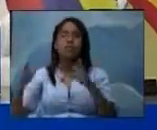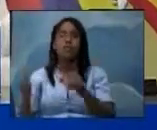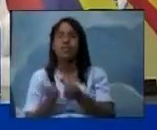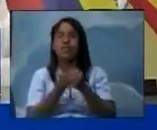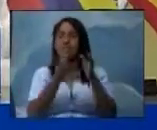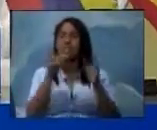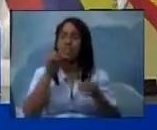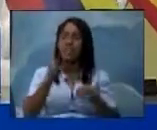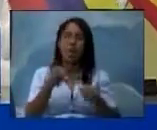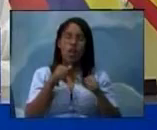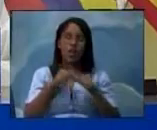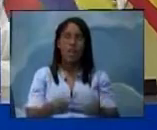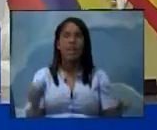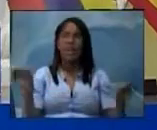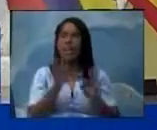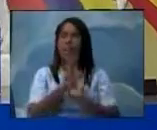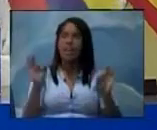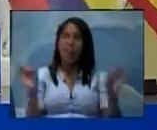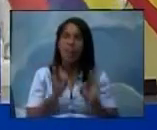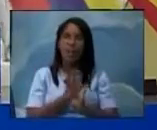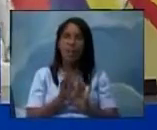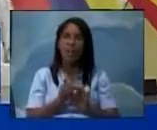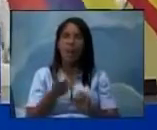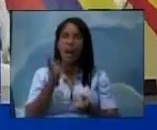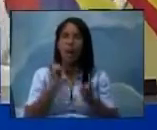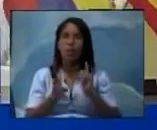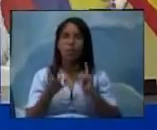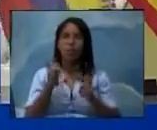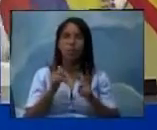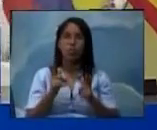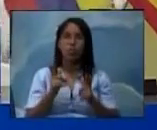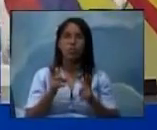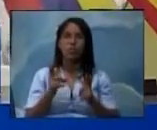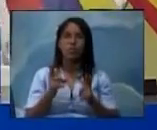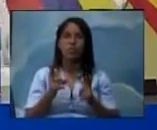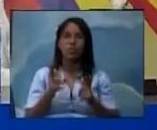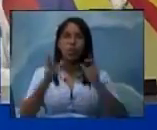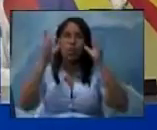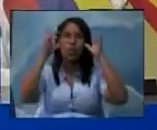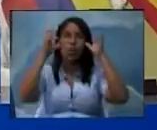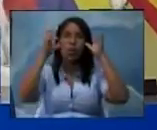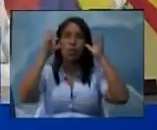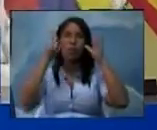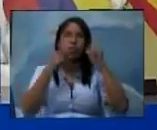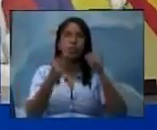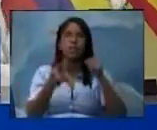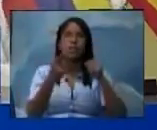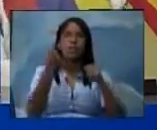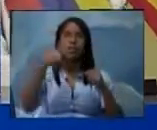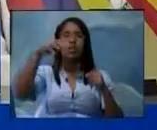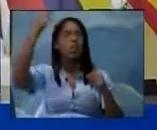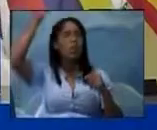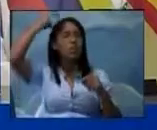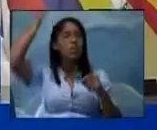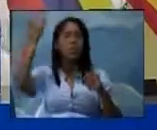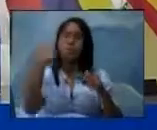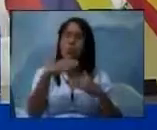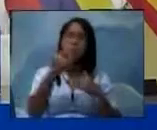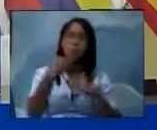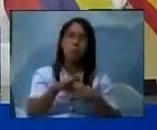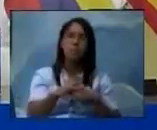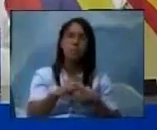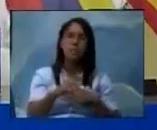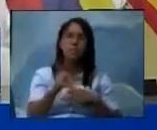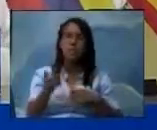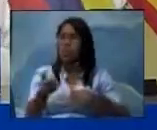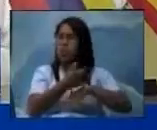sin que de ellos quedara rastro alguno. Oigan esto, los reyes pasan,